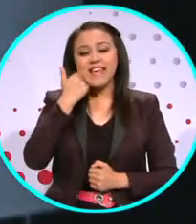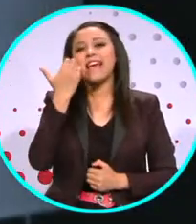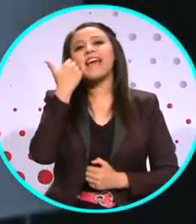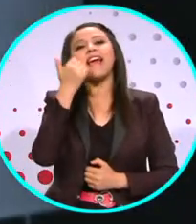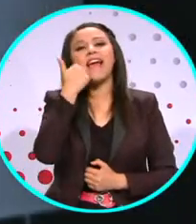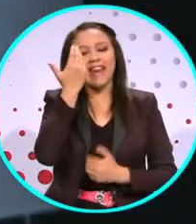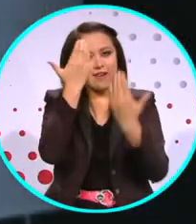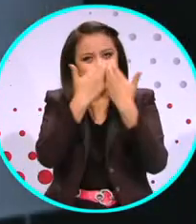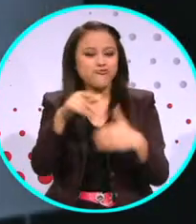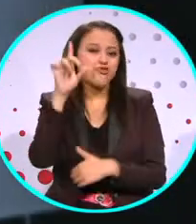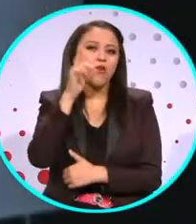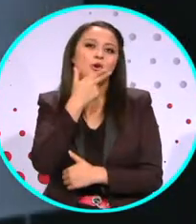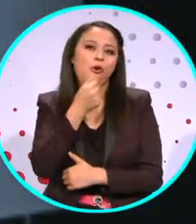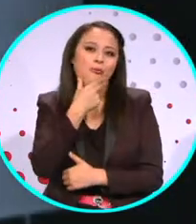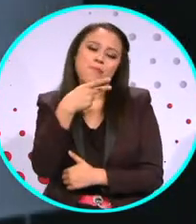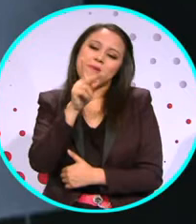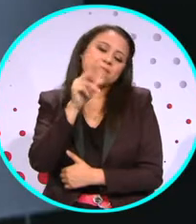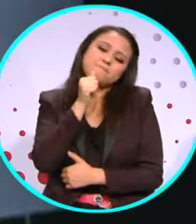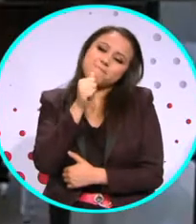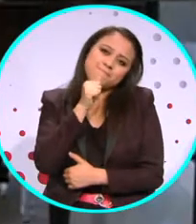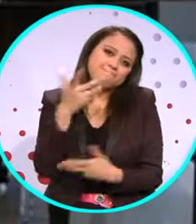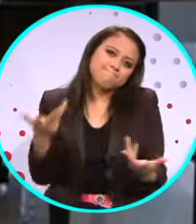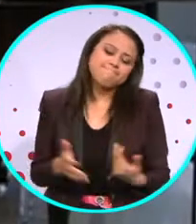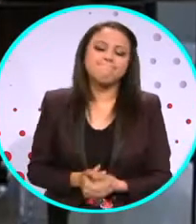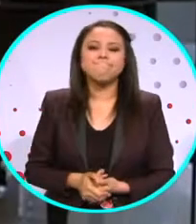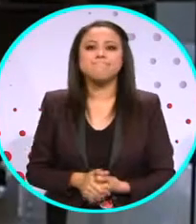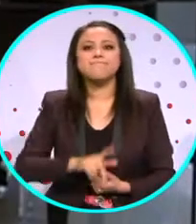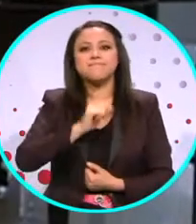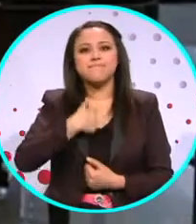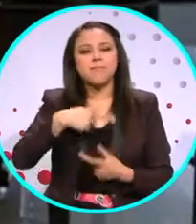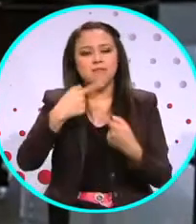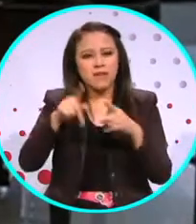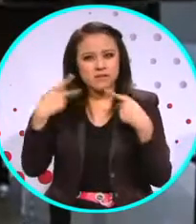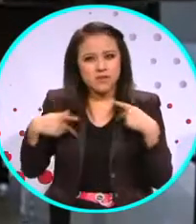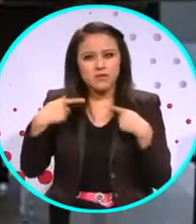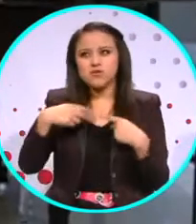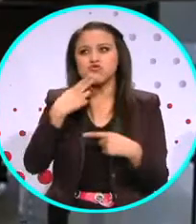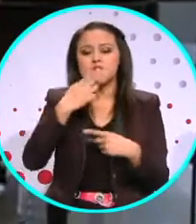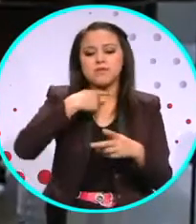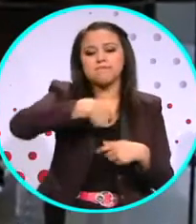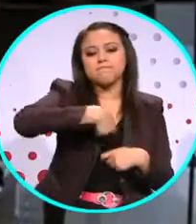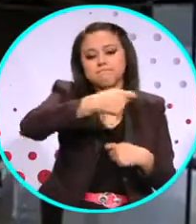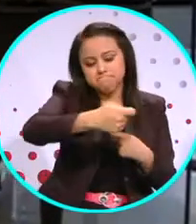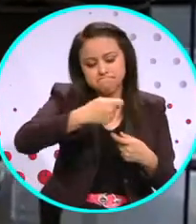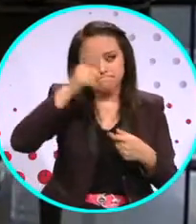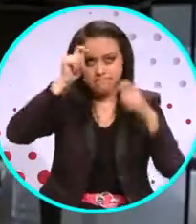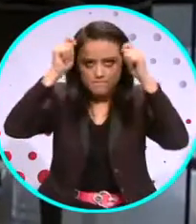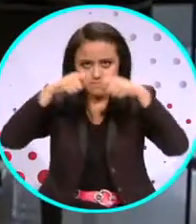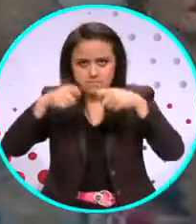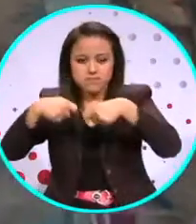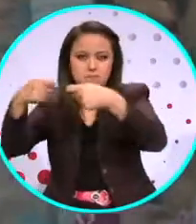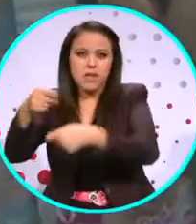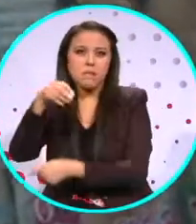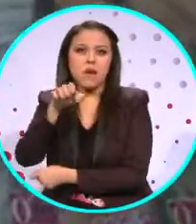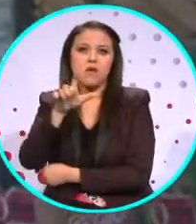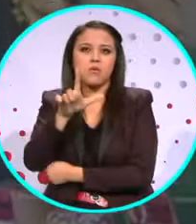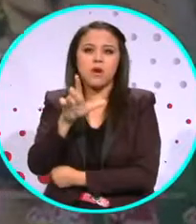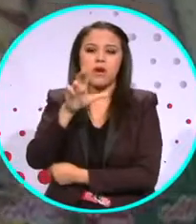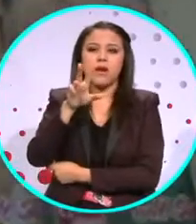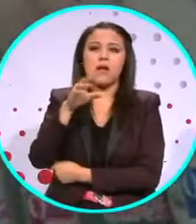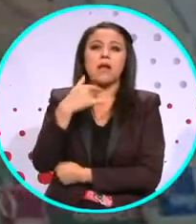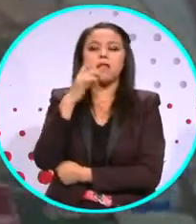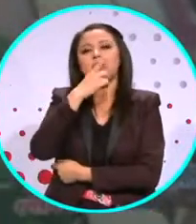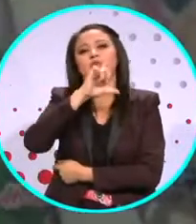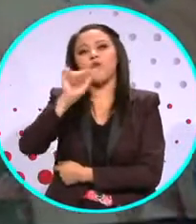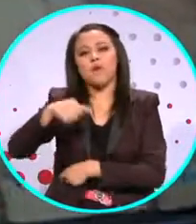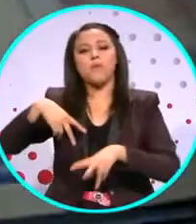no. El sombrero de Pedro Infante pasó por muchas manos antes de que perteneciera a Manuel Delgado. Pero una subasta